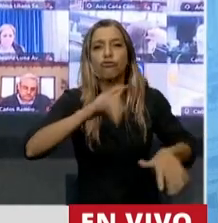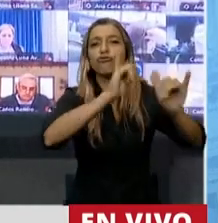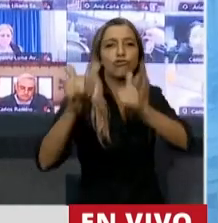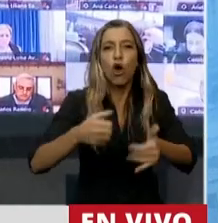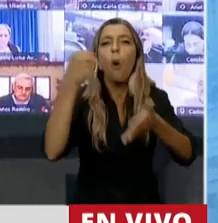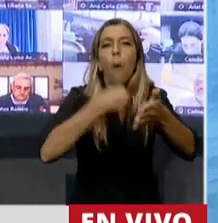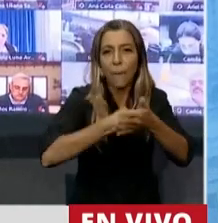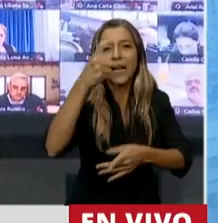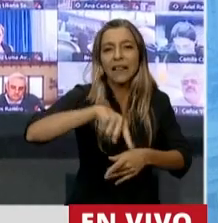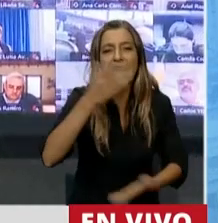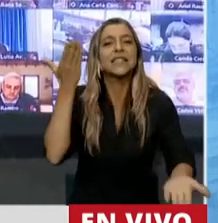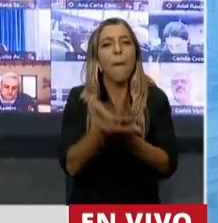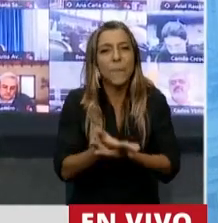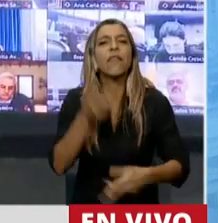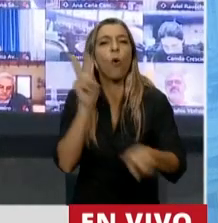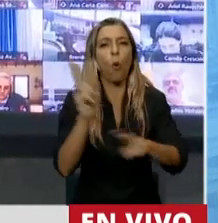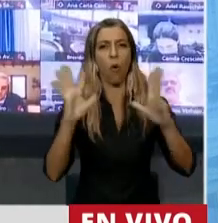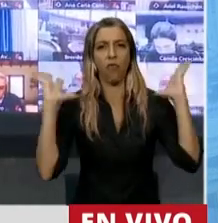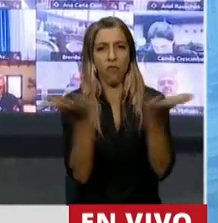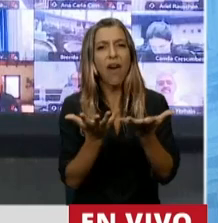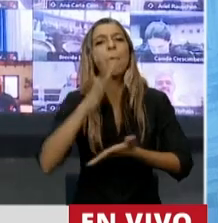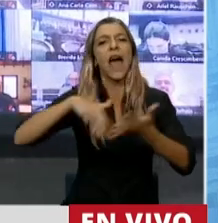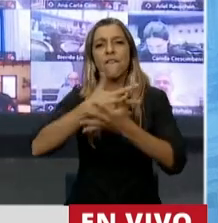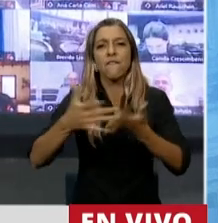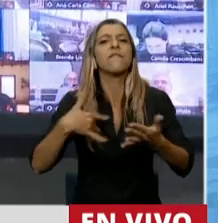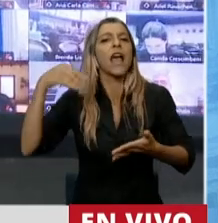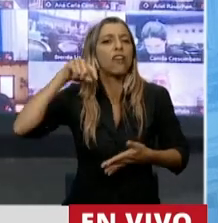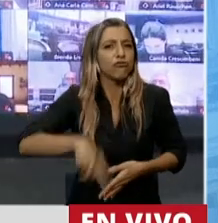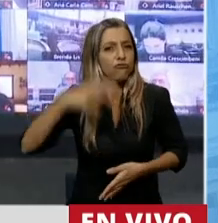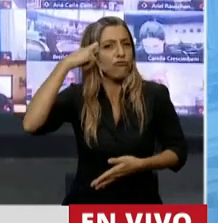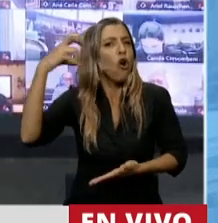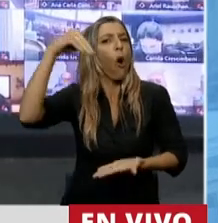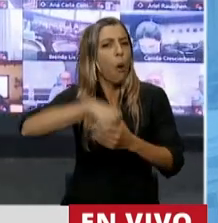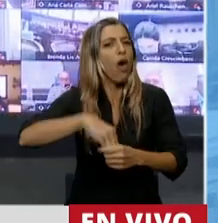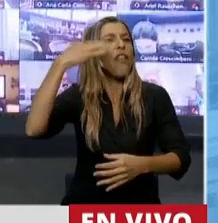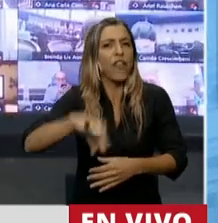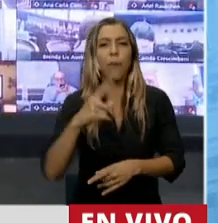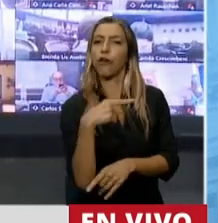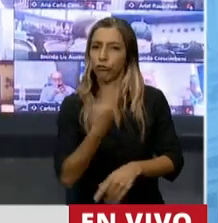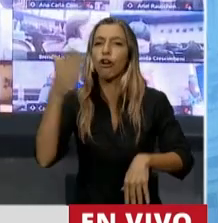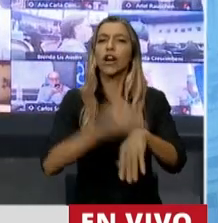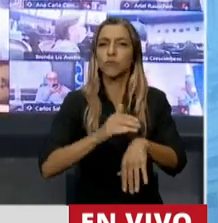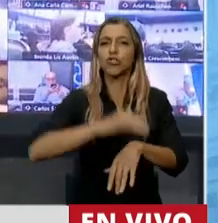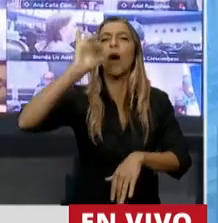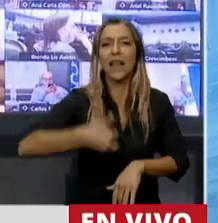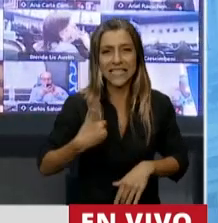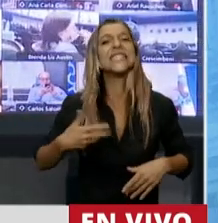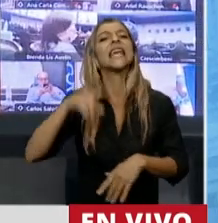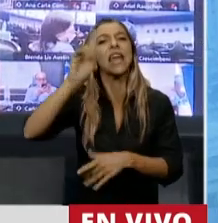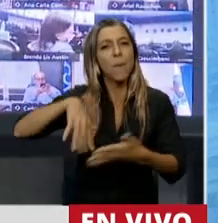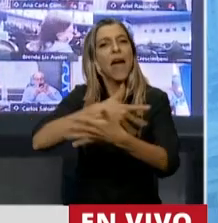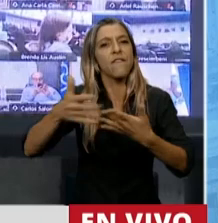que la agenda ecológica tiene que ser una agenda de gobierno, y nos venimos a hacer cargo de la agenda feminista también.